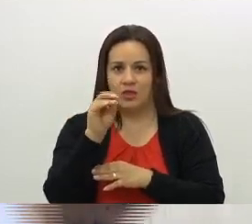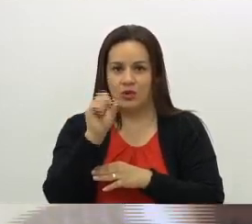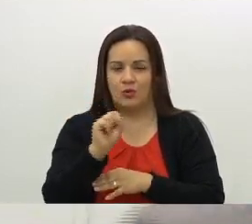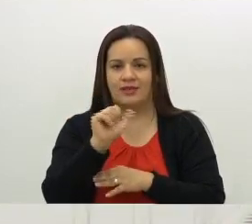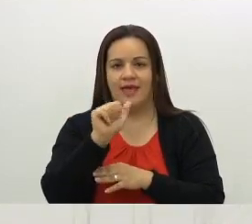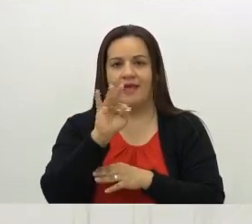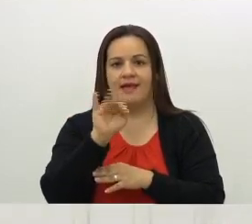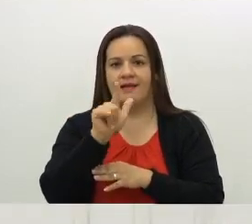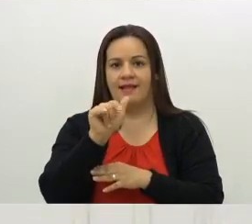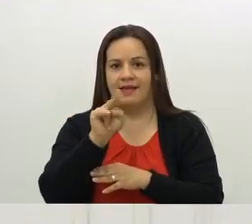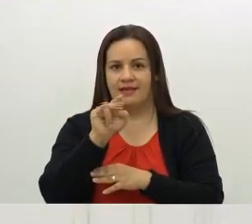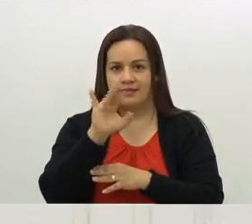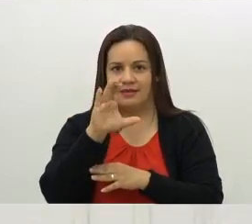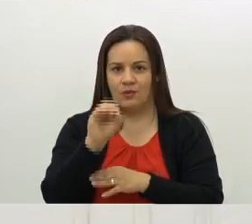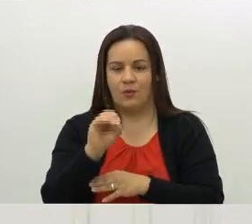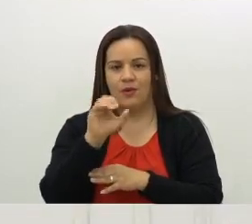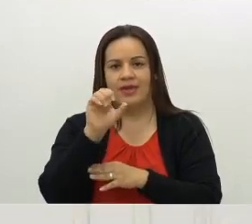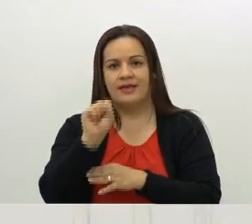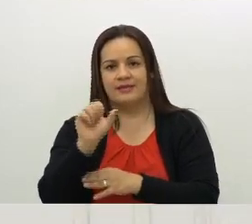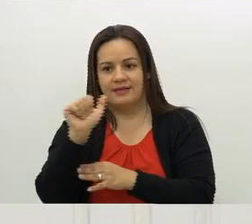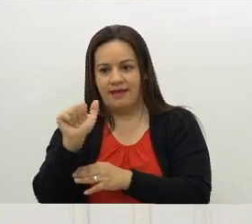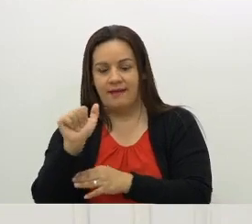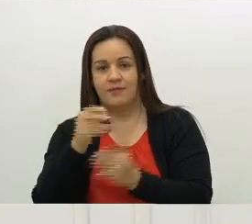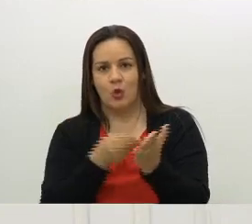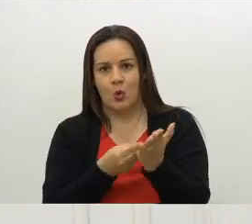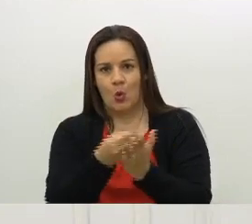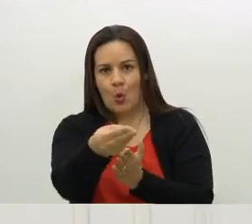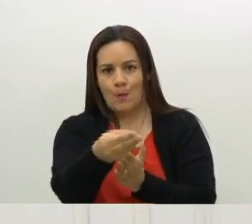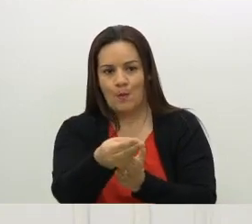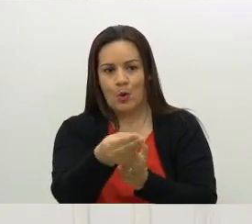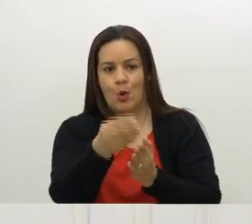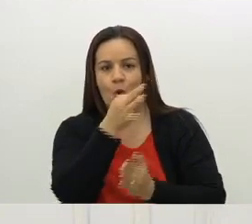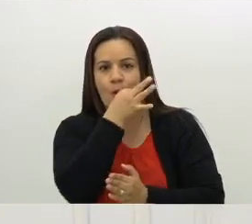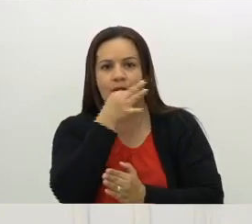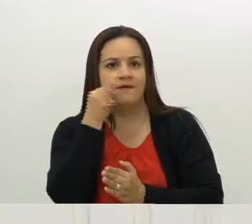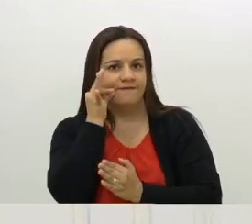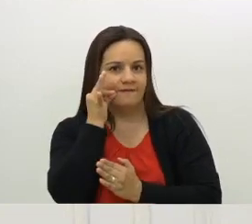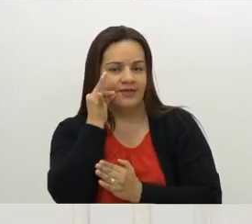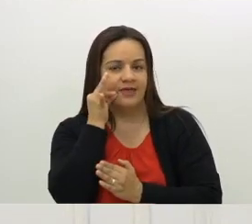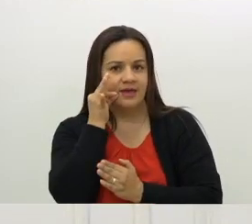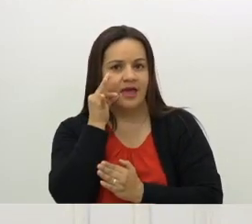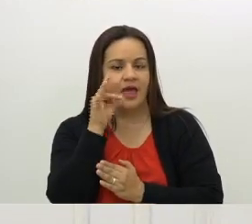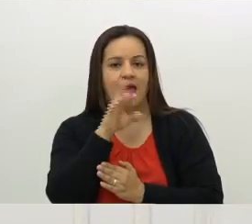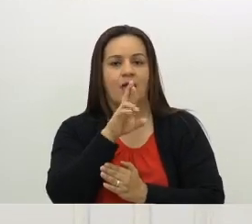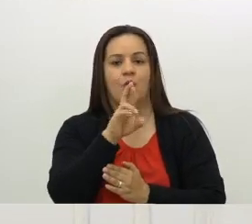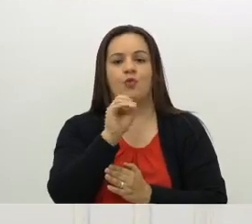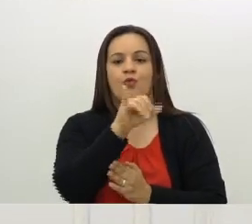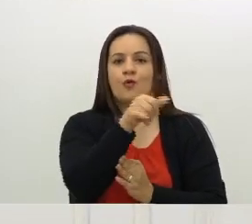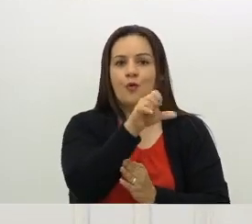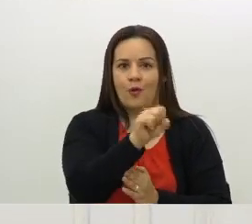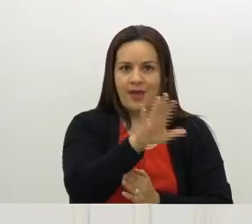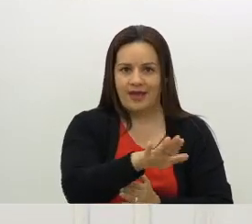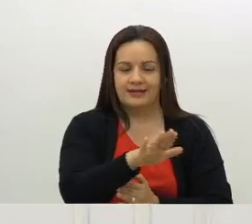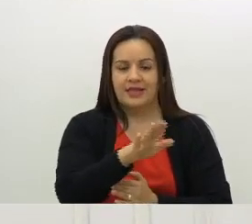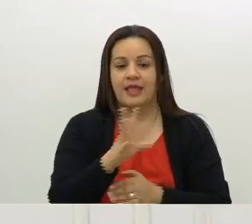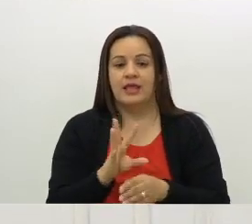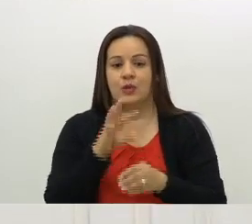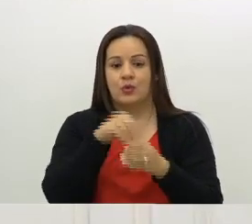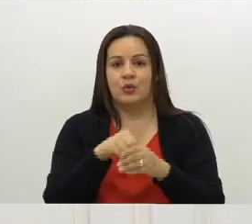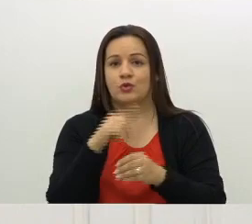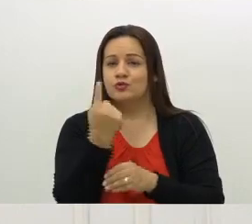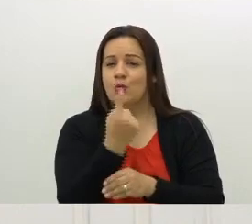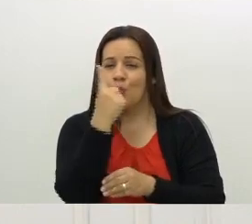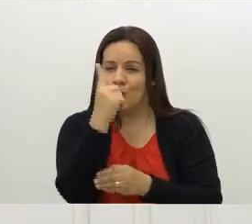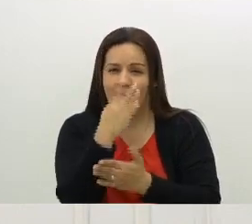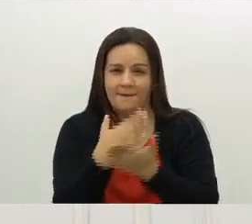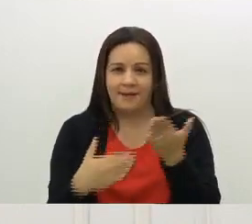la finca de Los Rojas, incluyendo solo una pequeña parte de caña, y ahí empieza el problema.